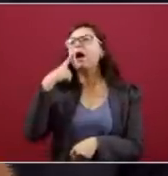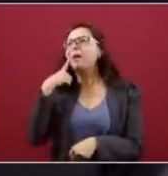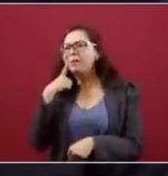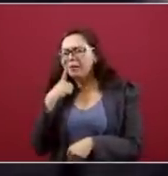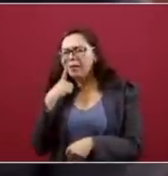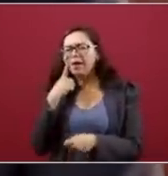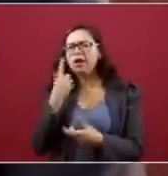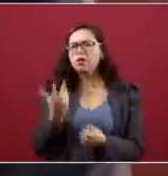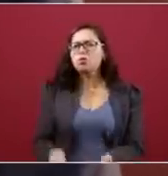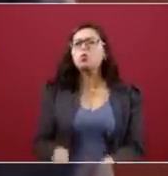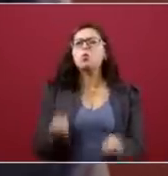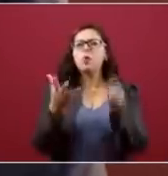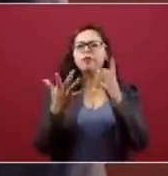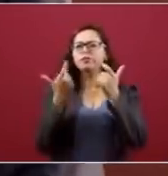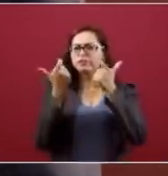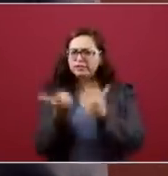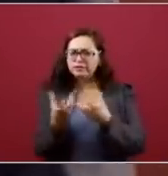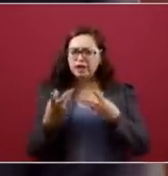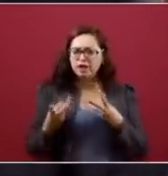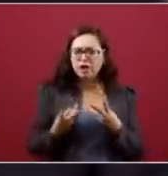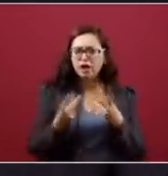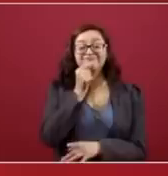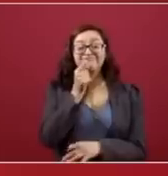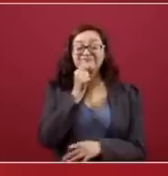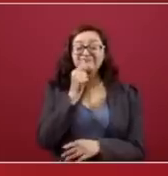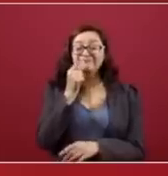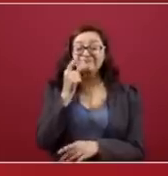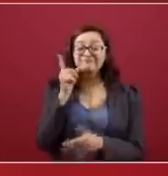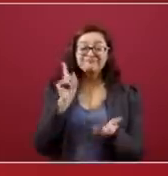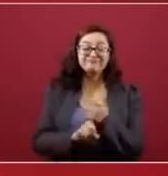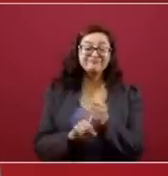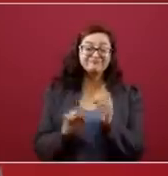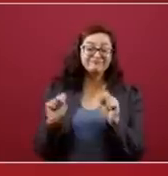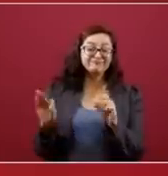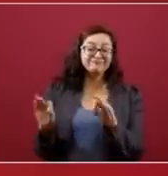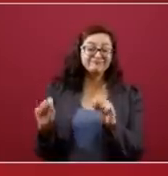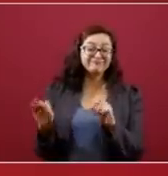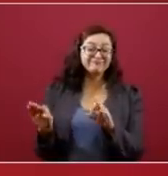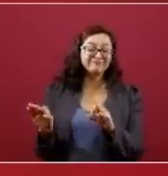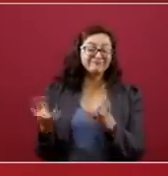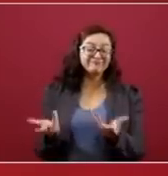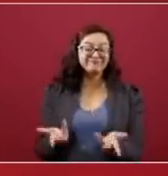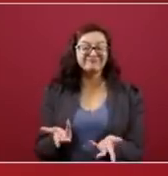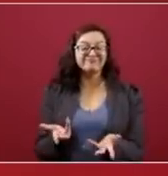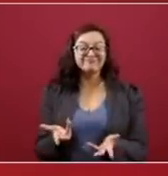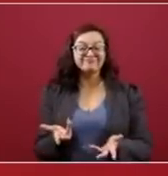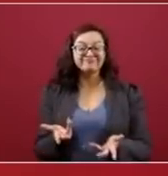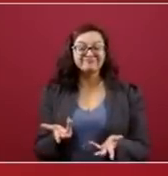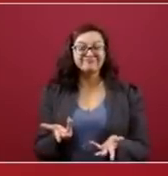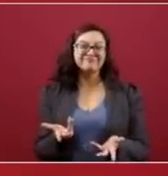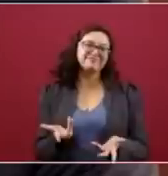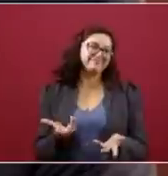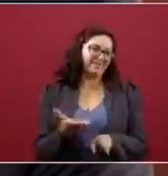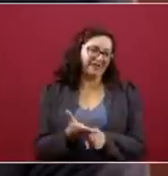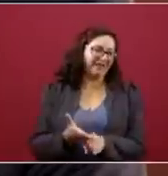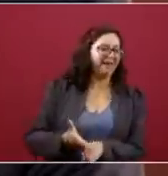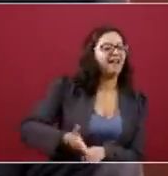cuánto se pagaba, si era real, porque crearon por la corrupción